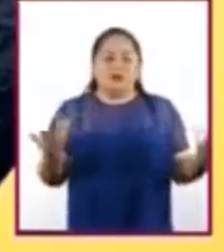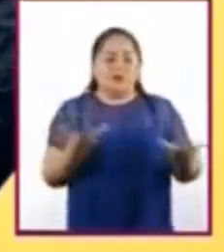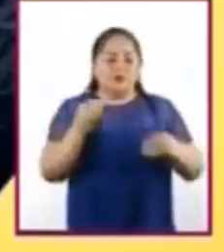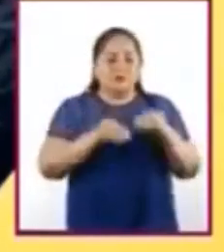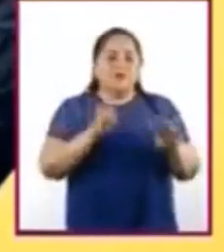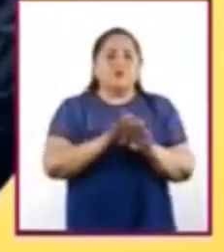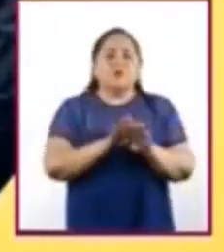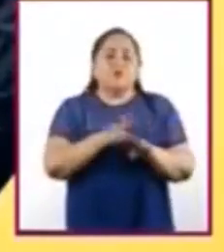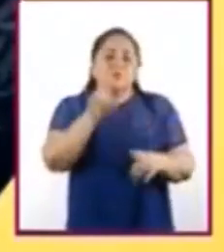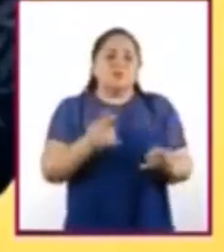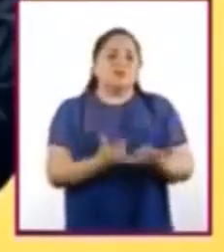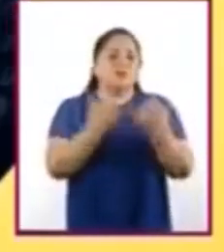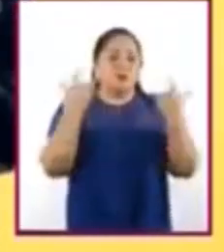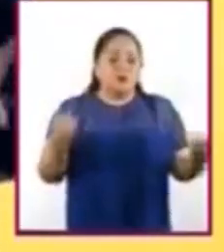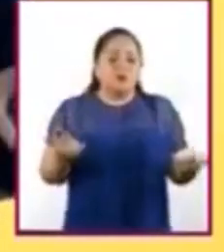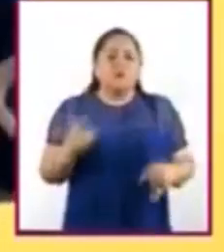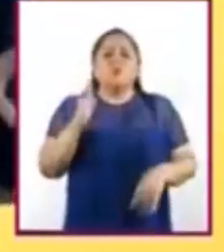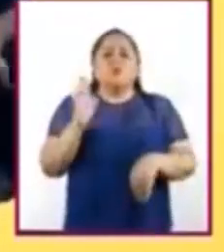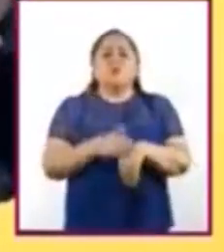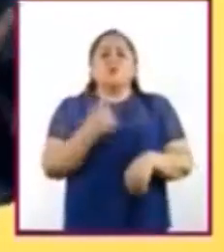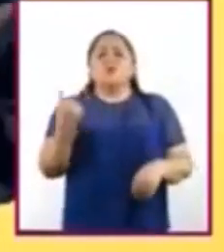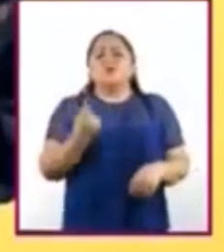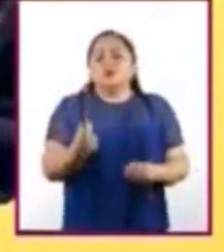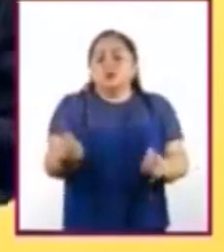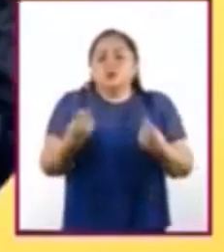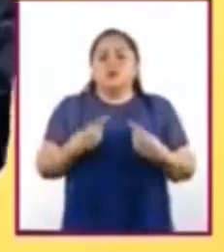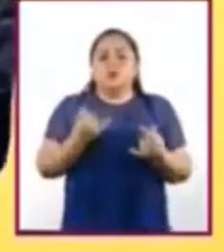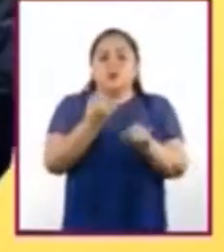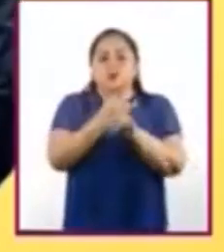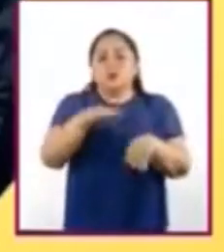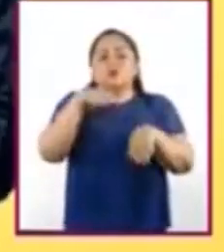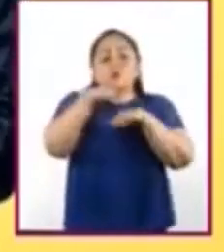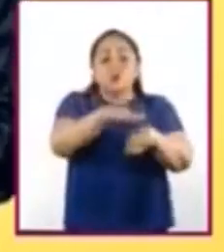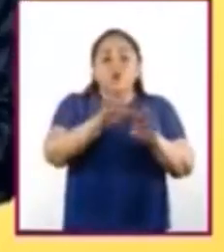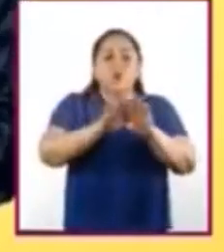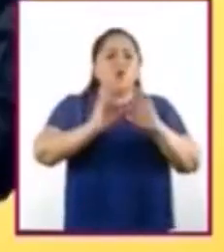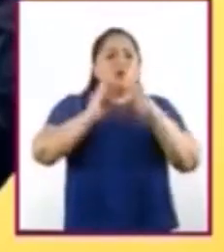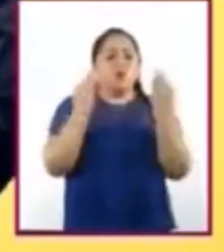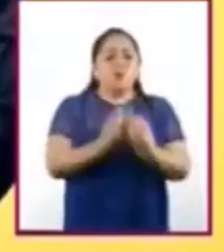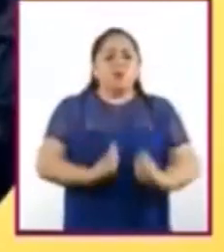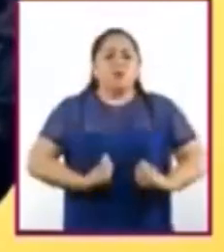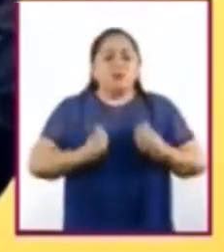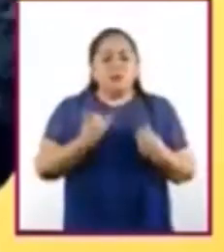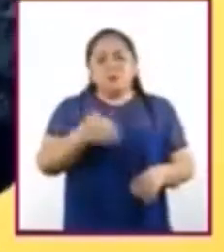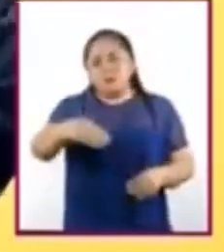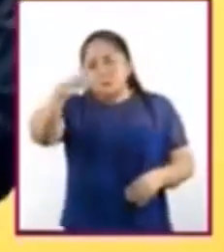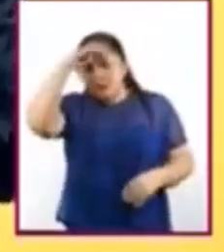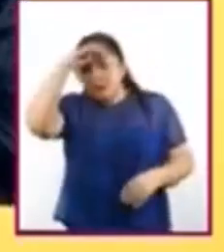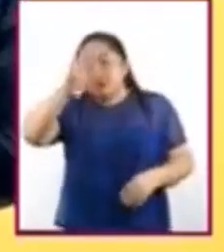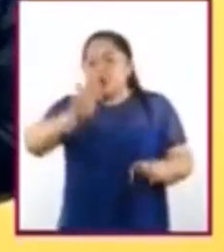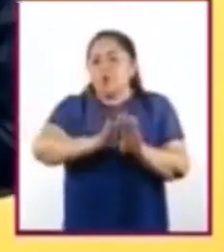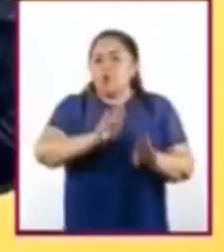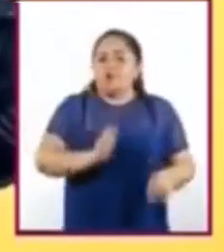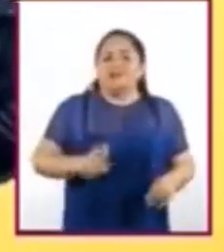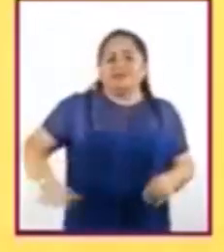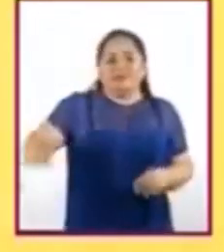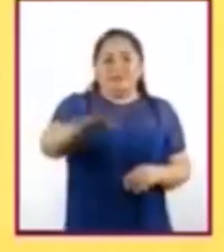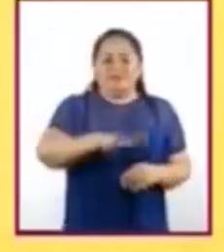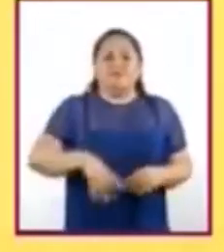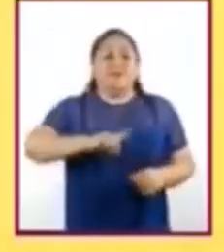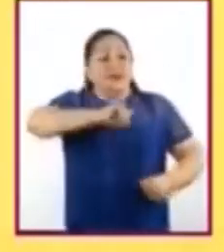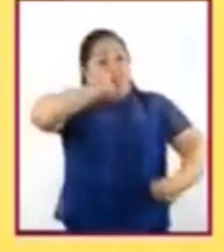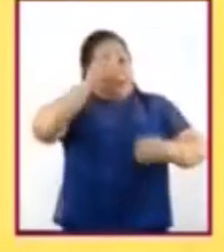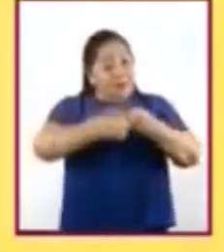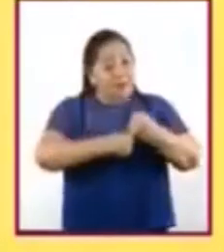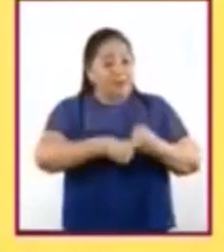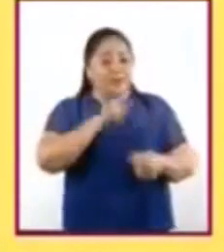ser una fuente histórica, porque nos aporta información sobre las formas de vida y de pensar de una sociedad. A través